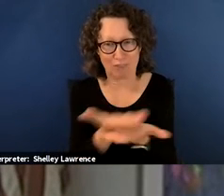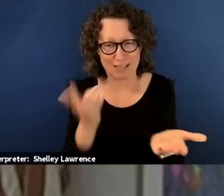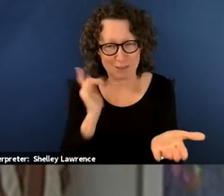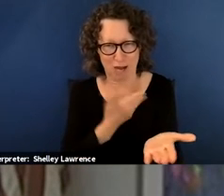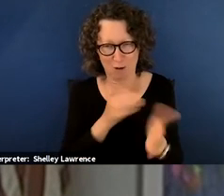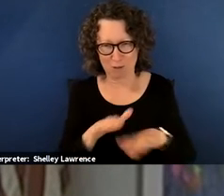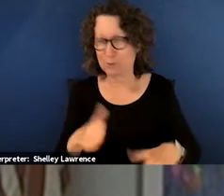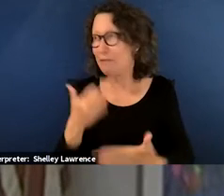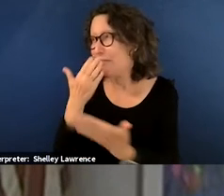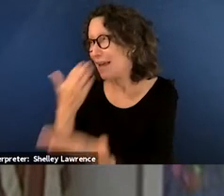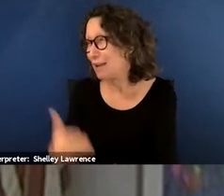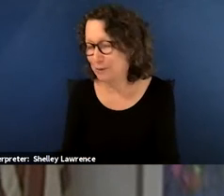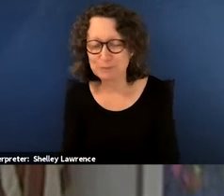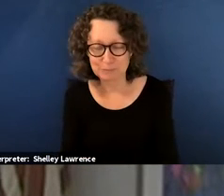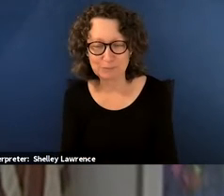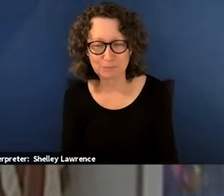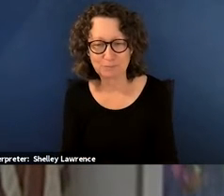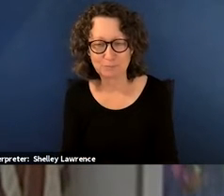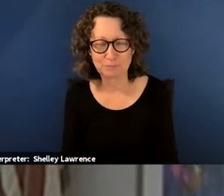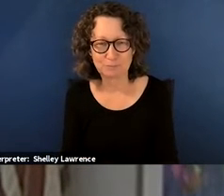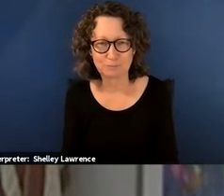significa cosas buenas para nuestra escuela.